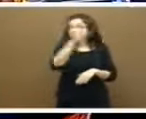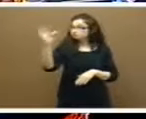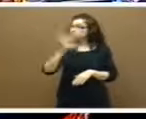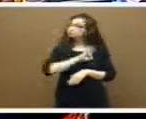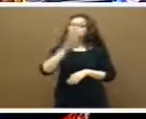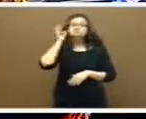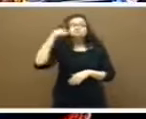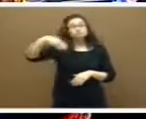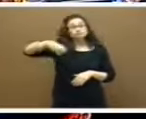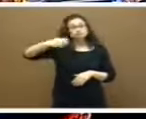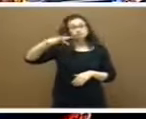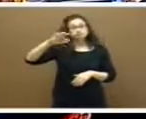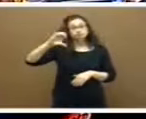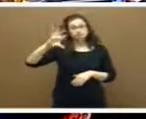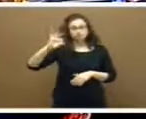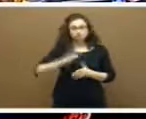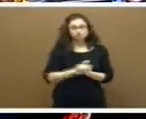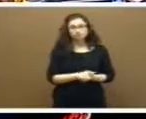la palabra.